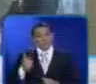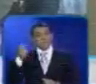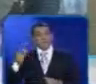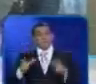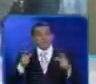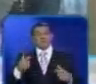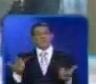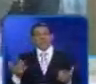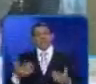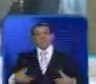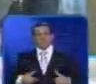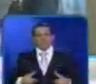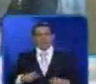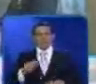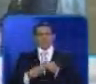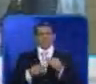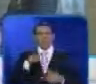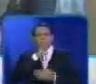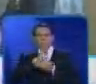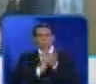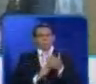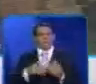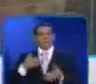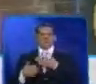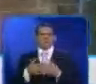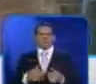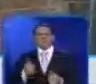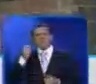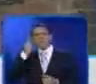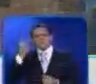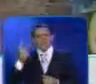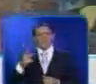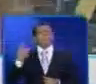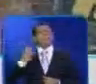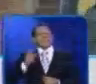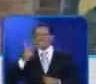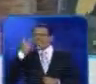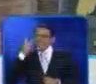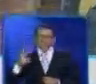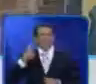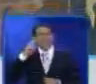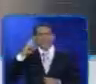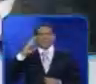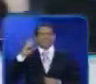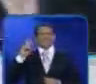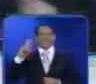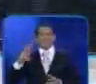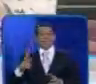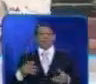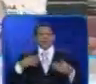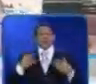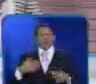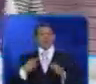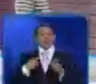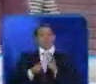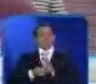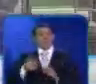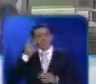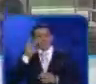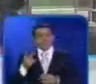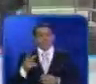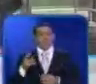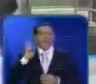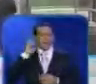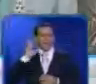desestimaron el esfuerzo que harían los más humildes con tal de no dejar de tener la programación que prefieren y tienen el derecho a ver, la de